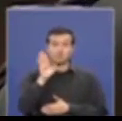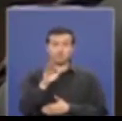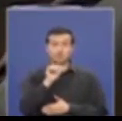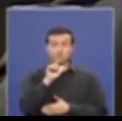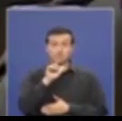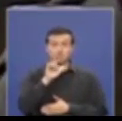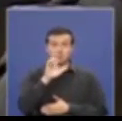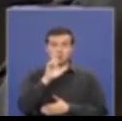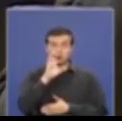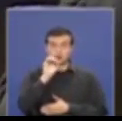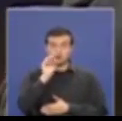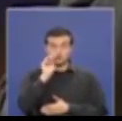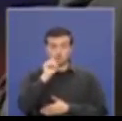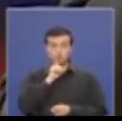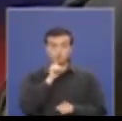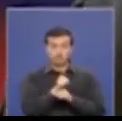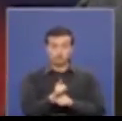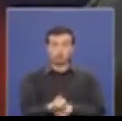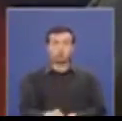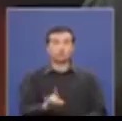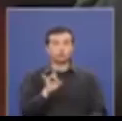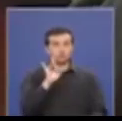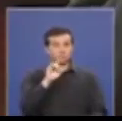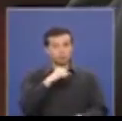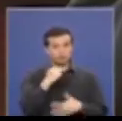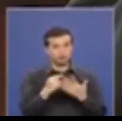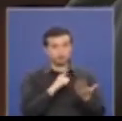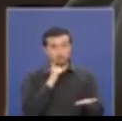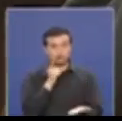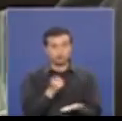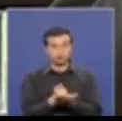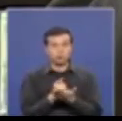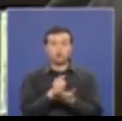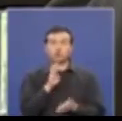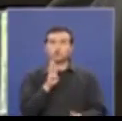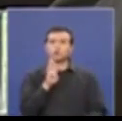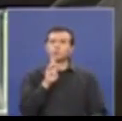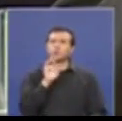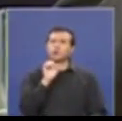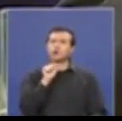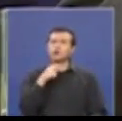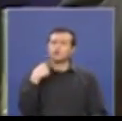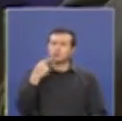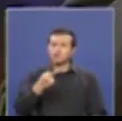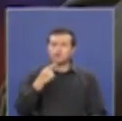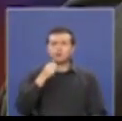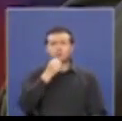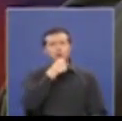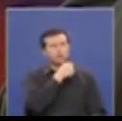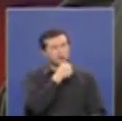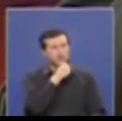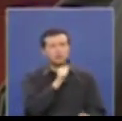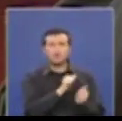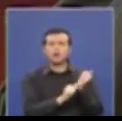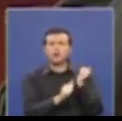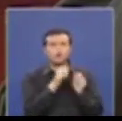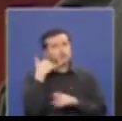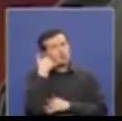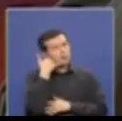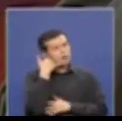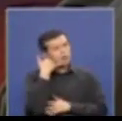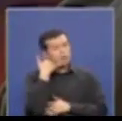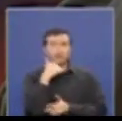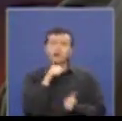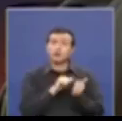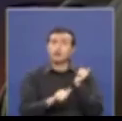inconstitucionalmente por los 8 costados, ¿no? A Bucarán, y la grabación con el hermano